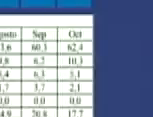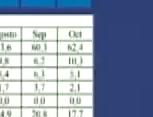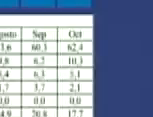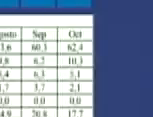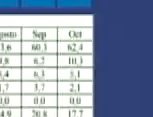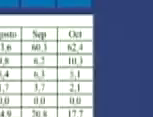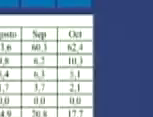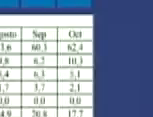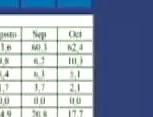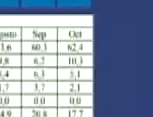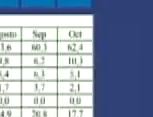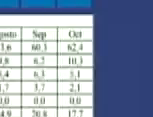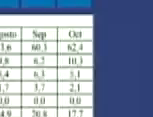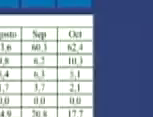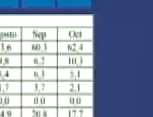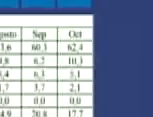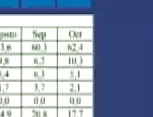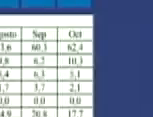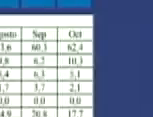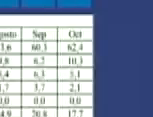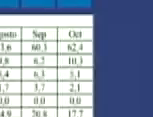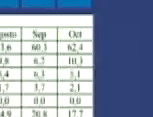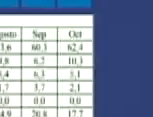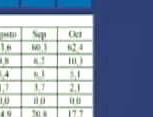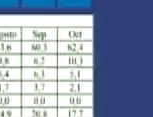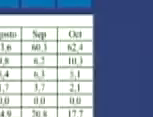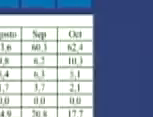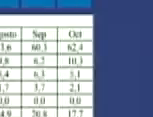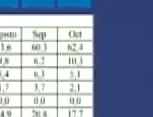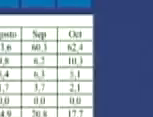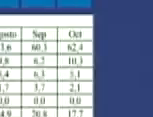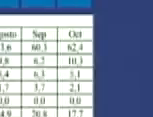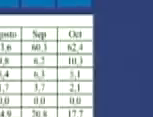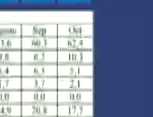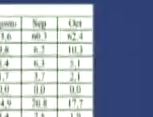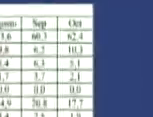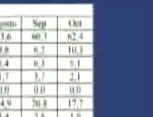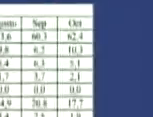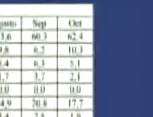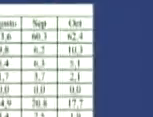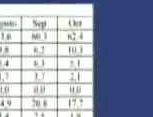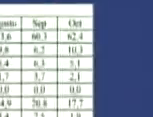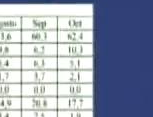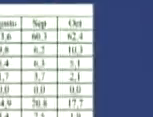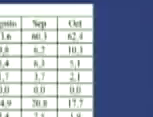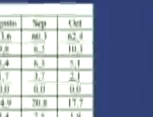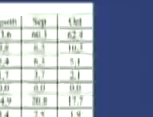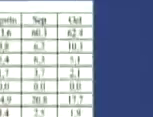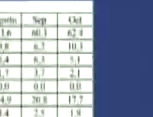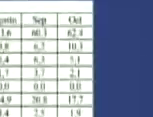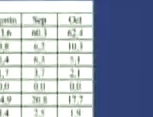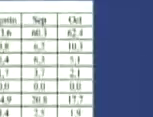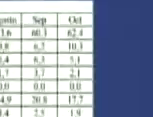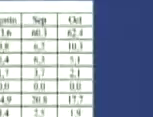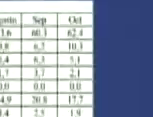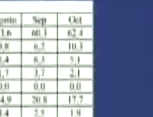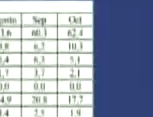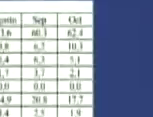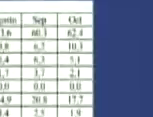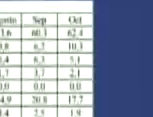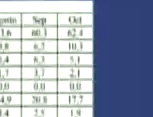bolívar. El bolívar es y seguirá siendo el bastión de nuestra soberanía